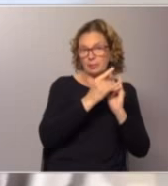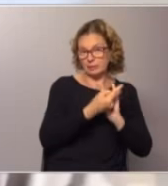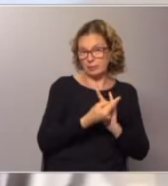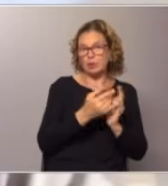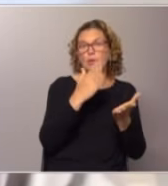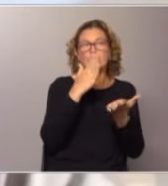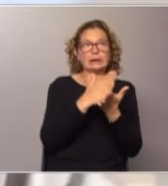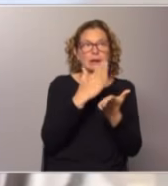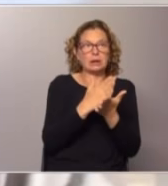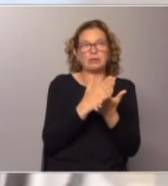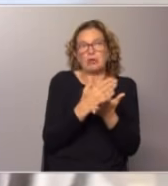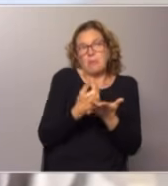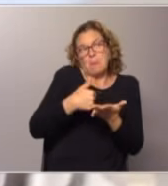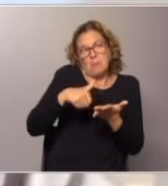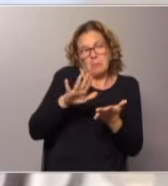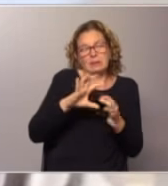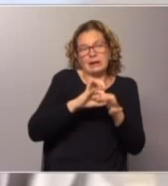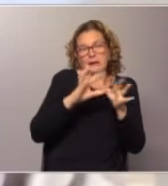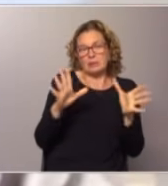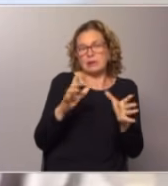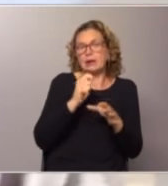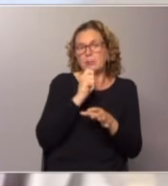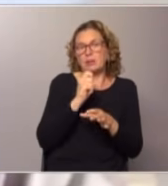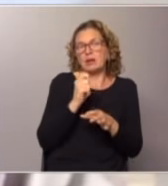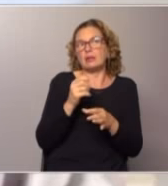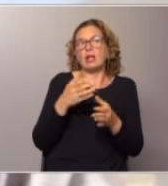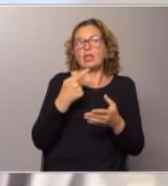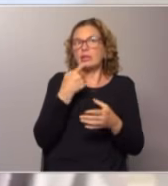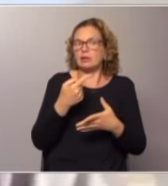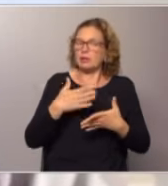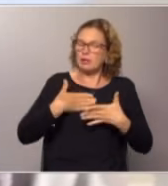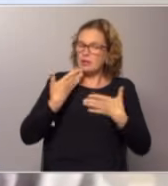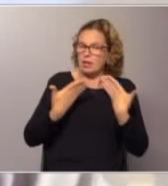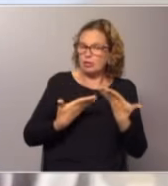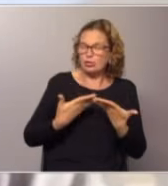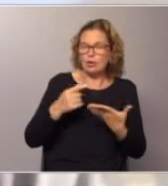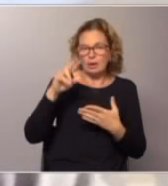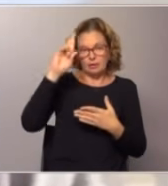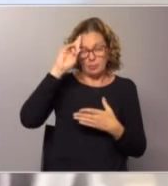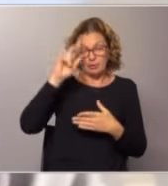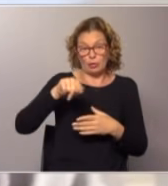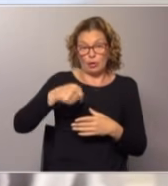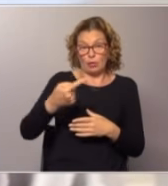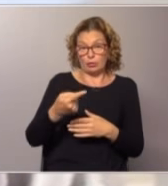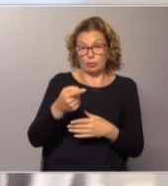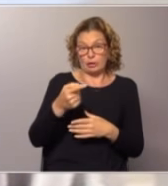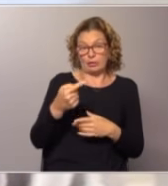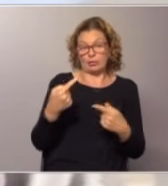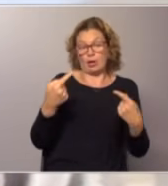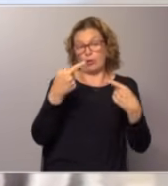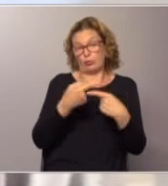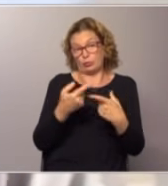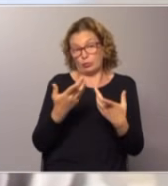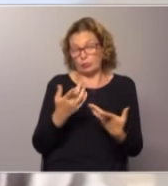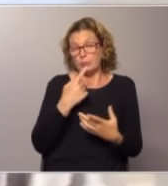del derecho de la libertad de prensa y de expresión del respeto a los demás a los otros a los contrincantes no a los